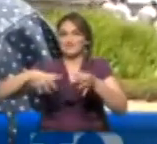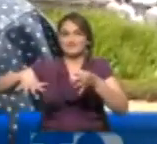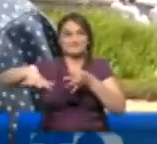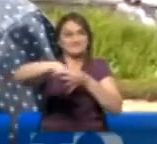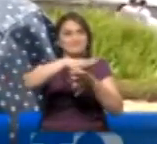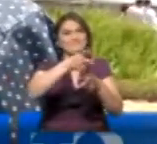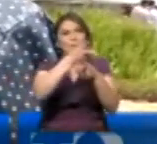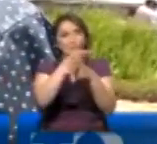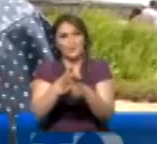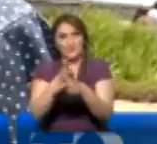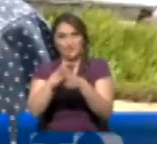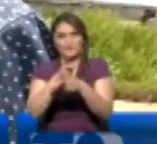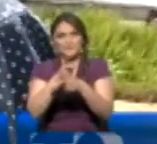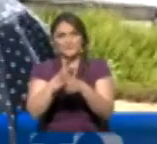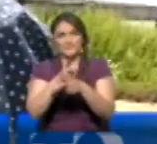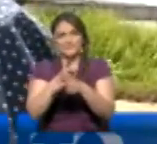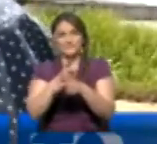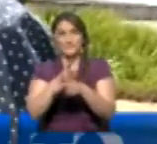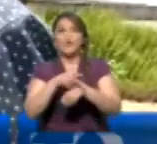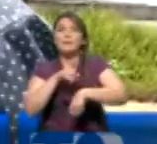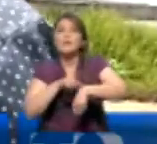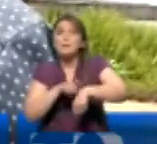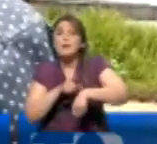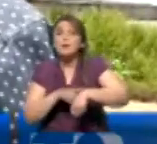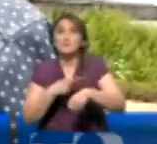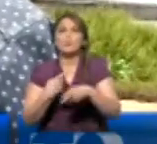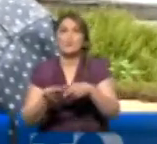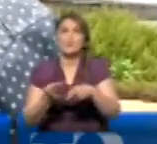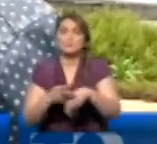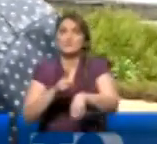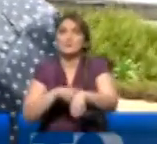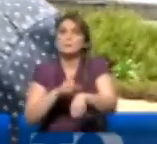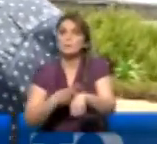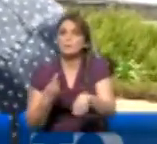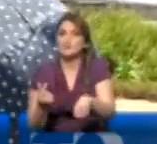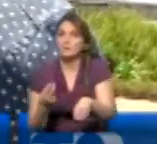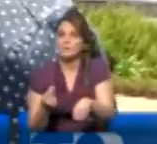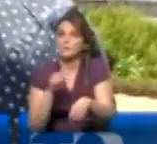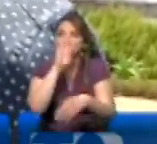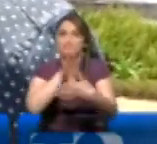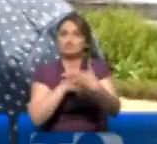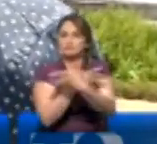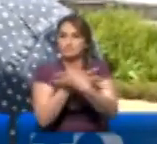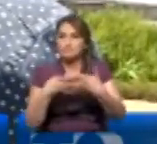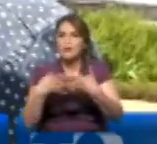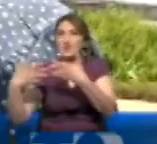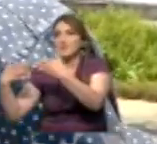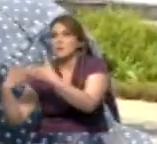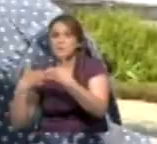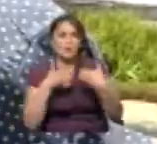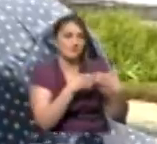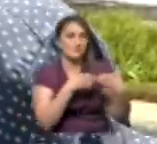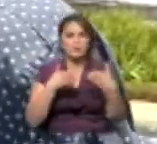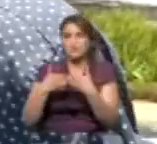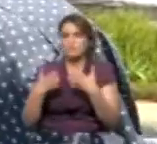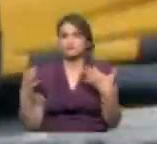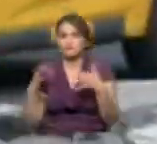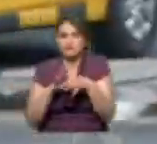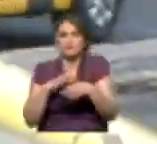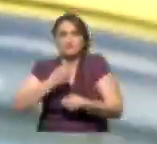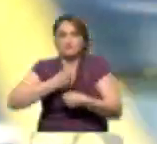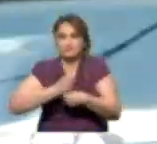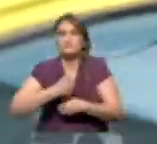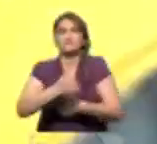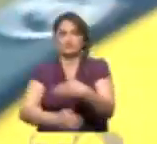también un alcance en tiempo y básicamente en la capacidad de formular equipos multidisciplinarios que la acojan.